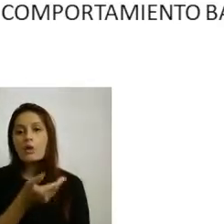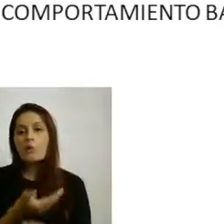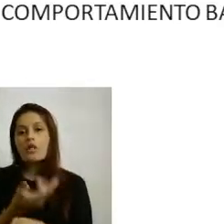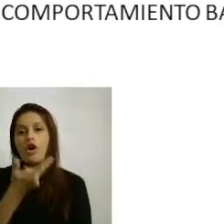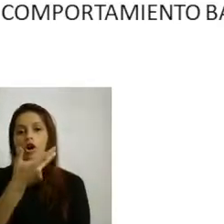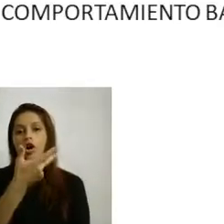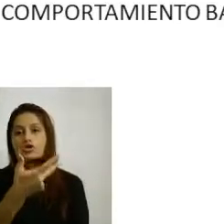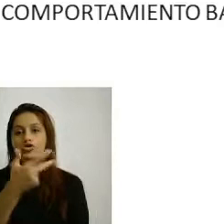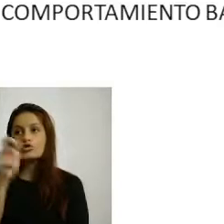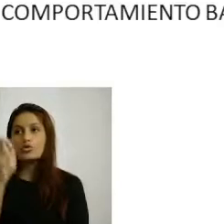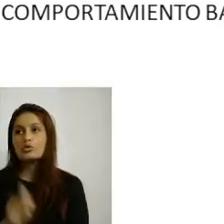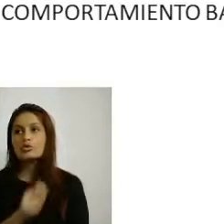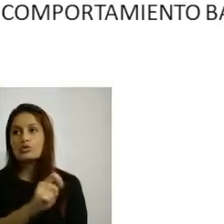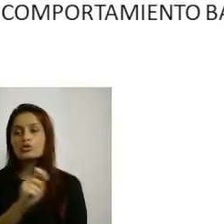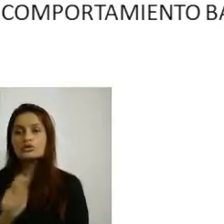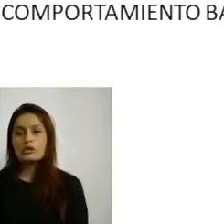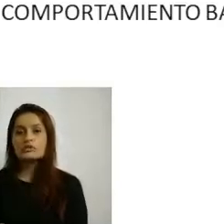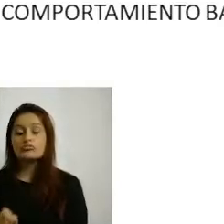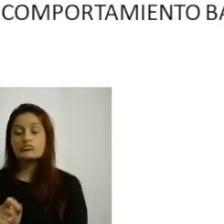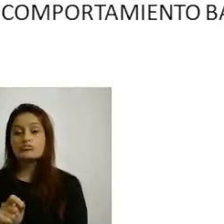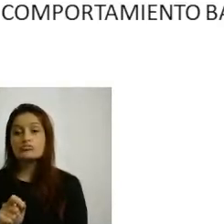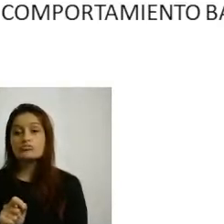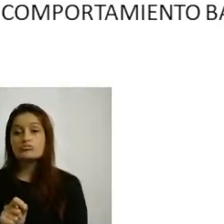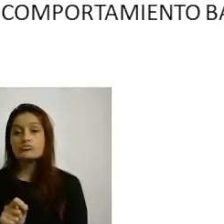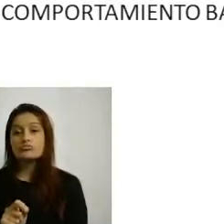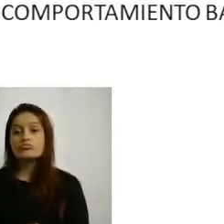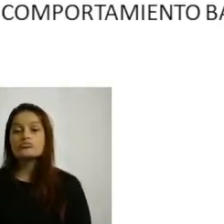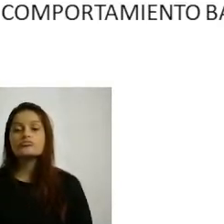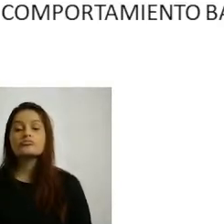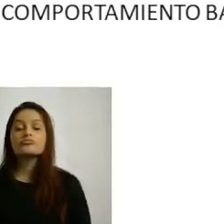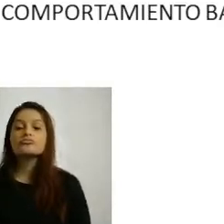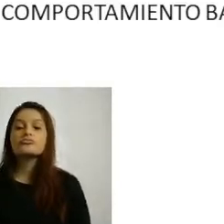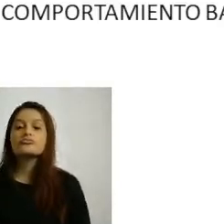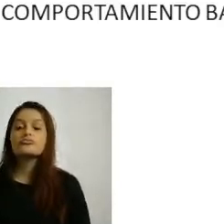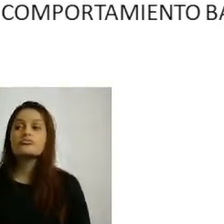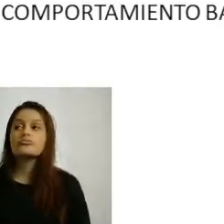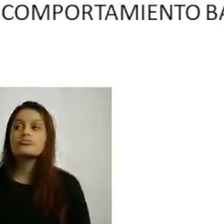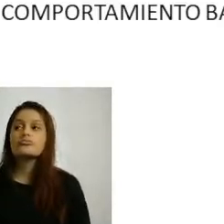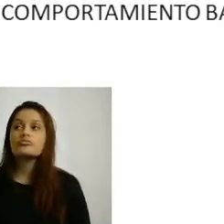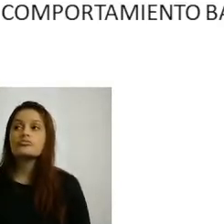de lo efectivamente ingresado a las arcas municipales.